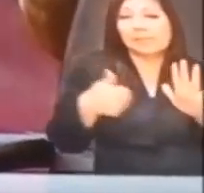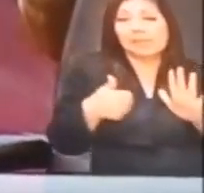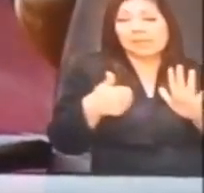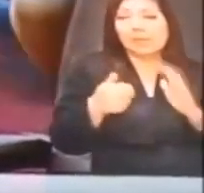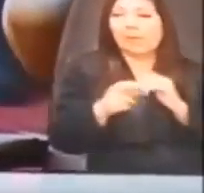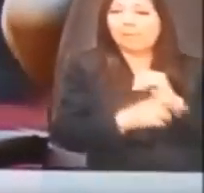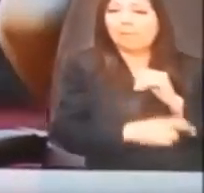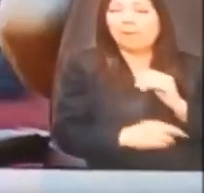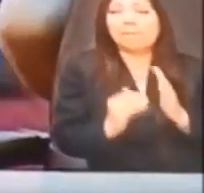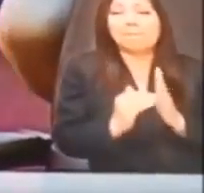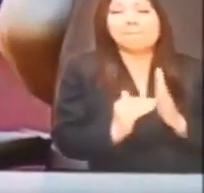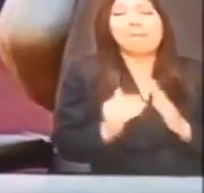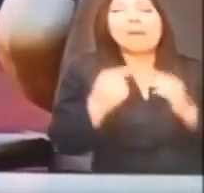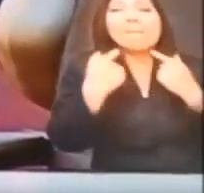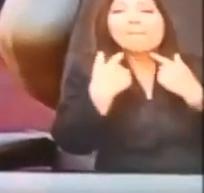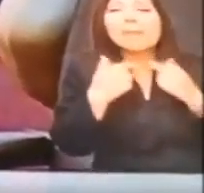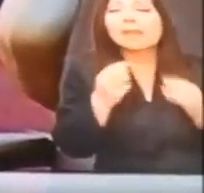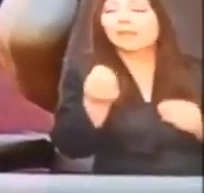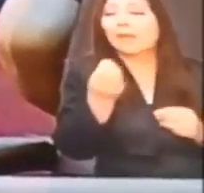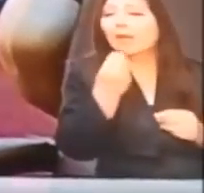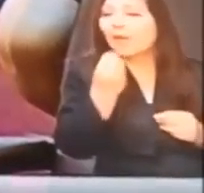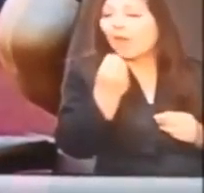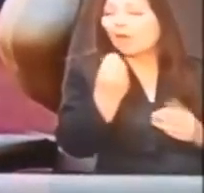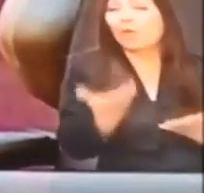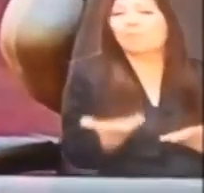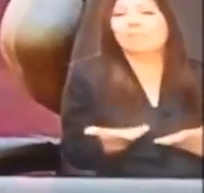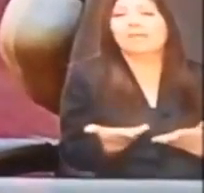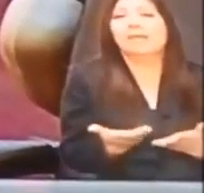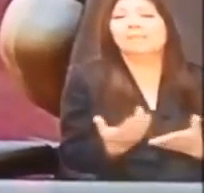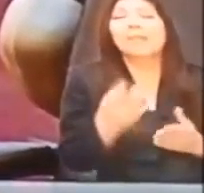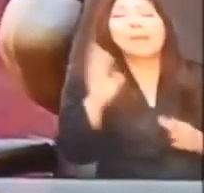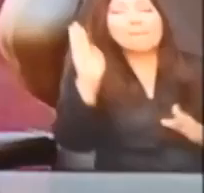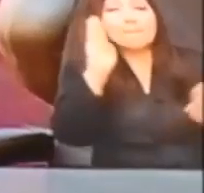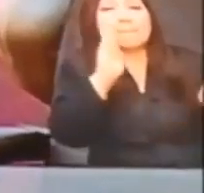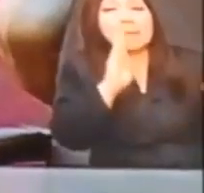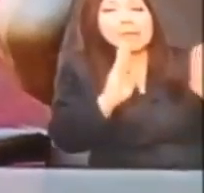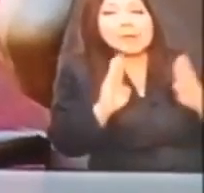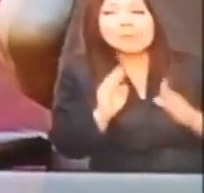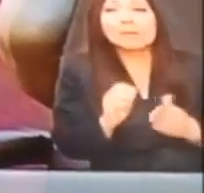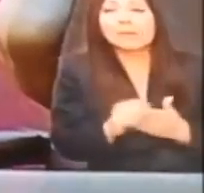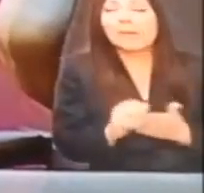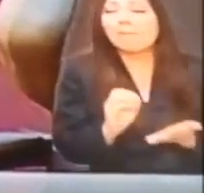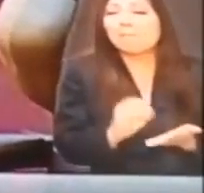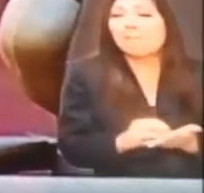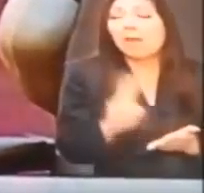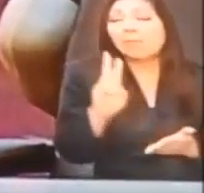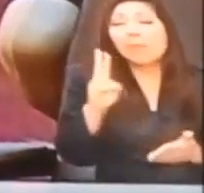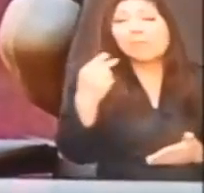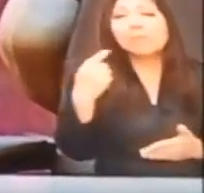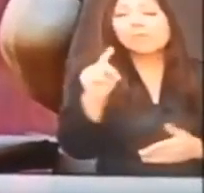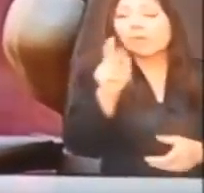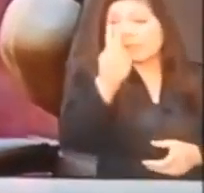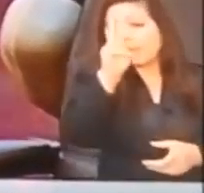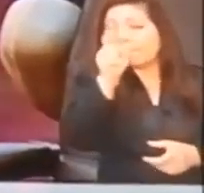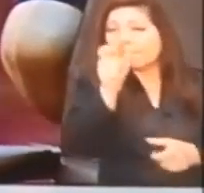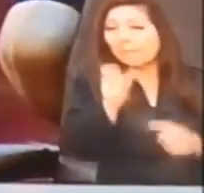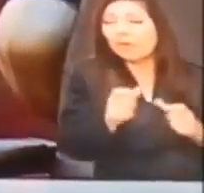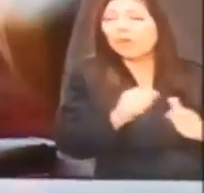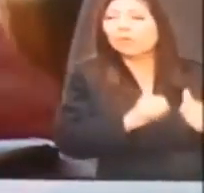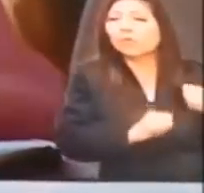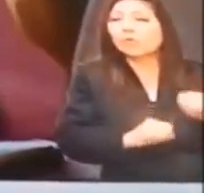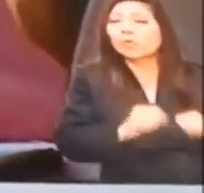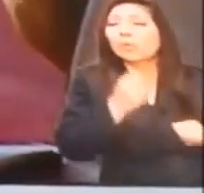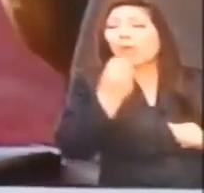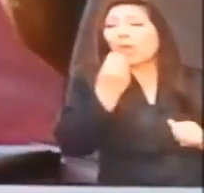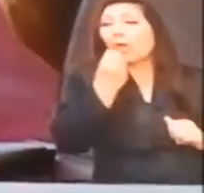país de la región con mayor pérdida de alimentos, situación preocupante tomando en cuenta que más de 2 millones de peruanos sufren